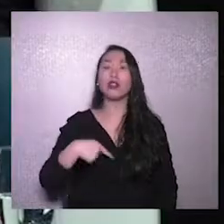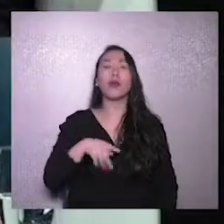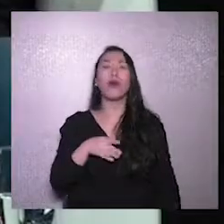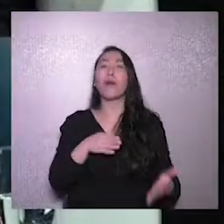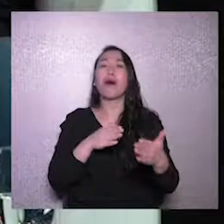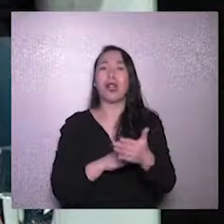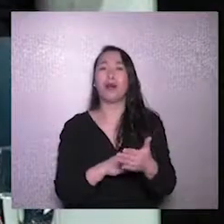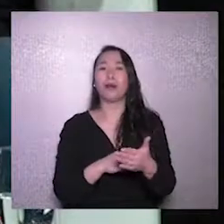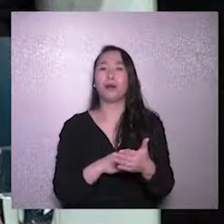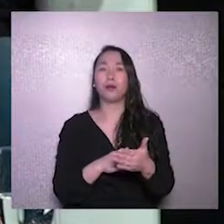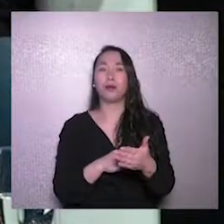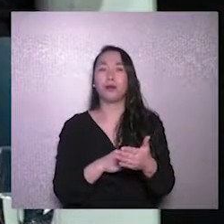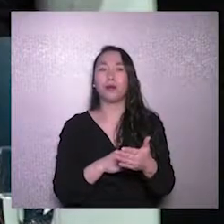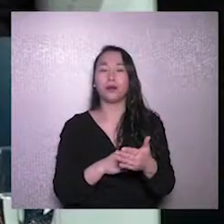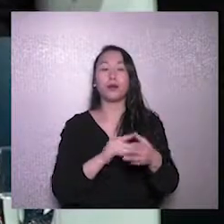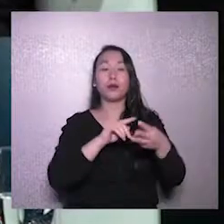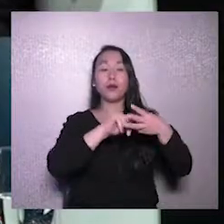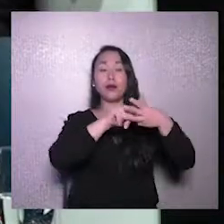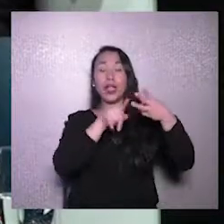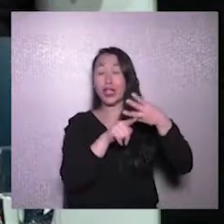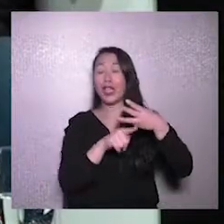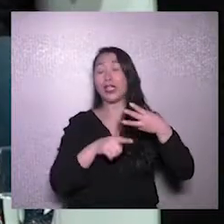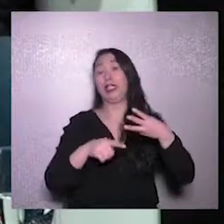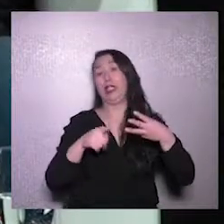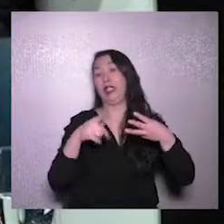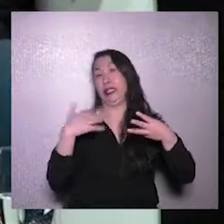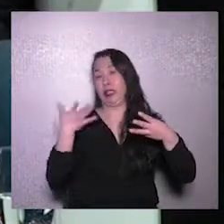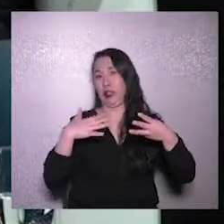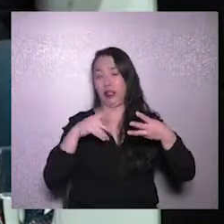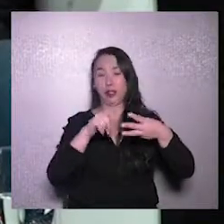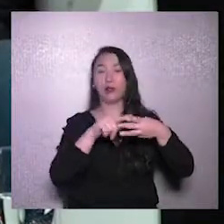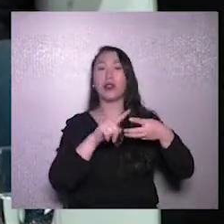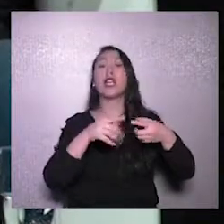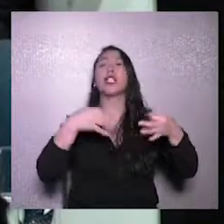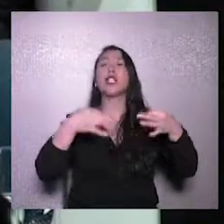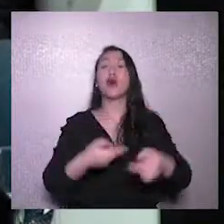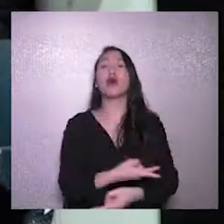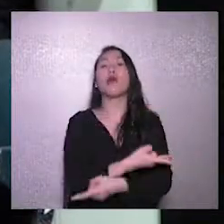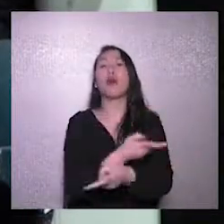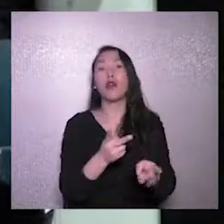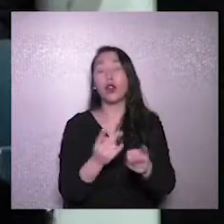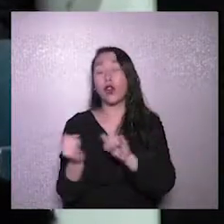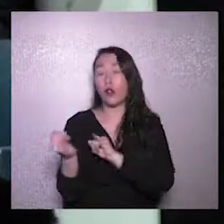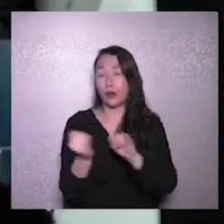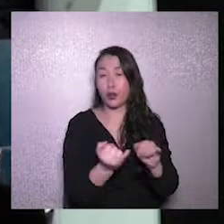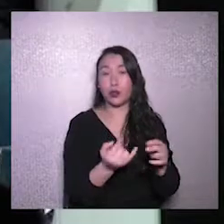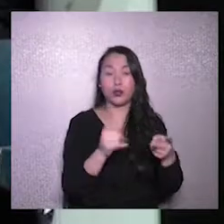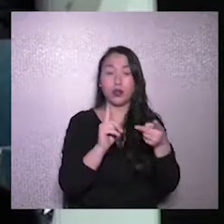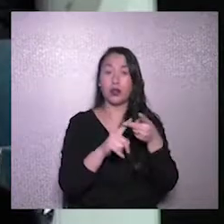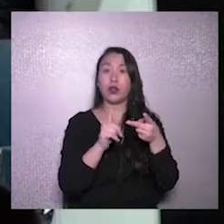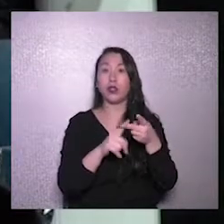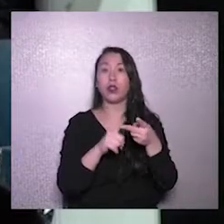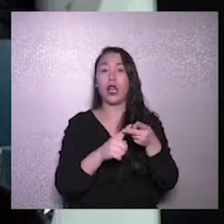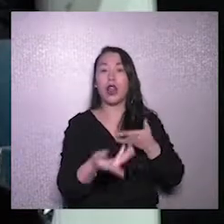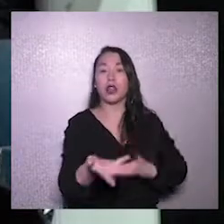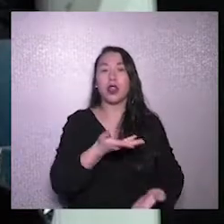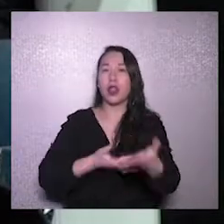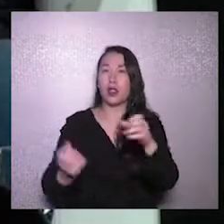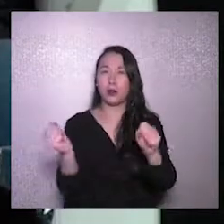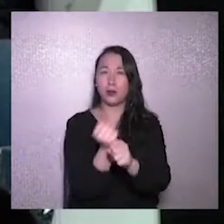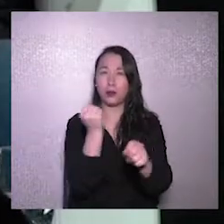estos elementos. Por lo tanto, hay tres elementos críticos. Uno, el seguro público y la informatización de su sector. Dos, la